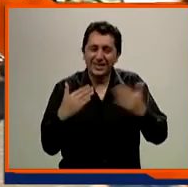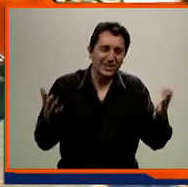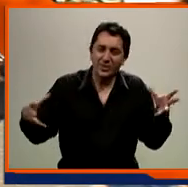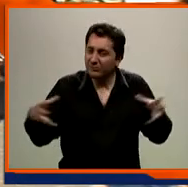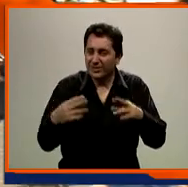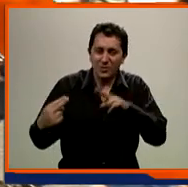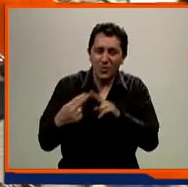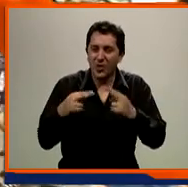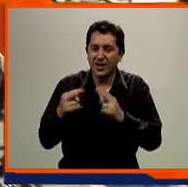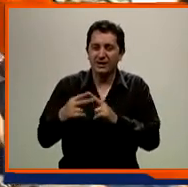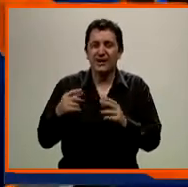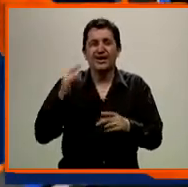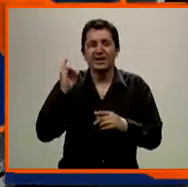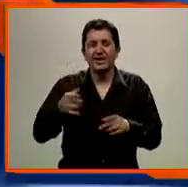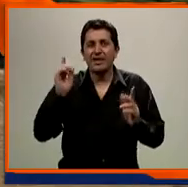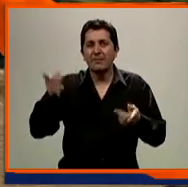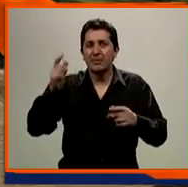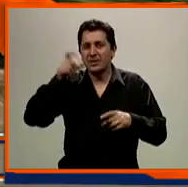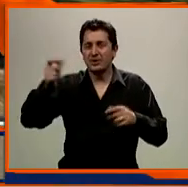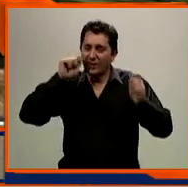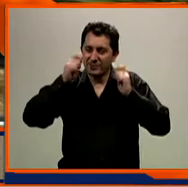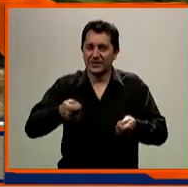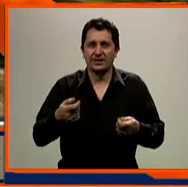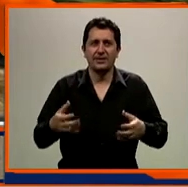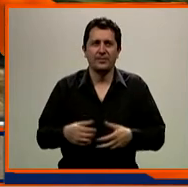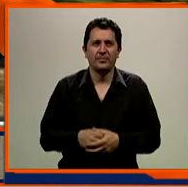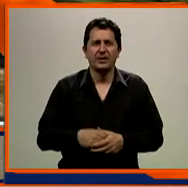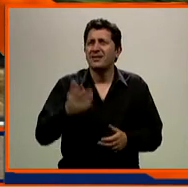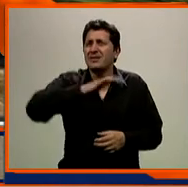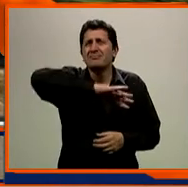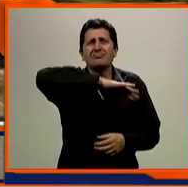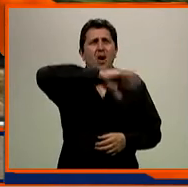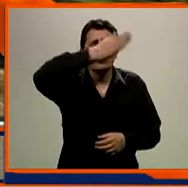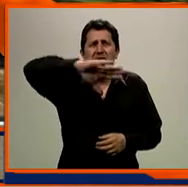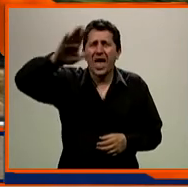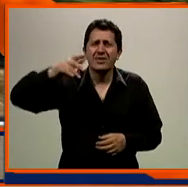que nos visita, acompañándonos en esta actividad. Paisaje hermoso, sin novedad.